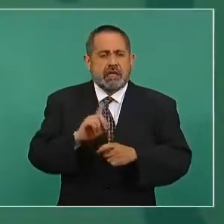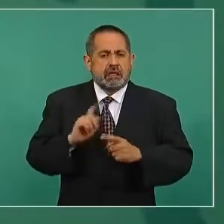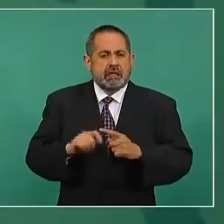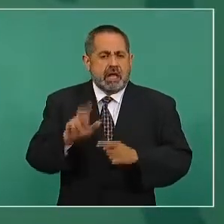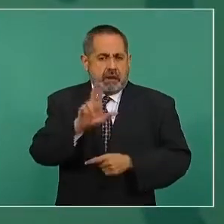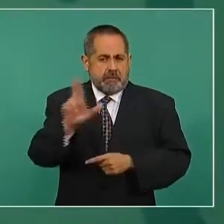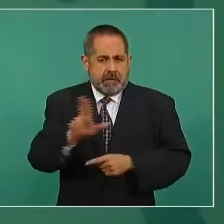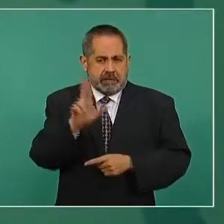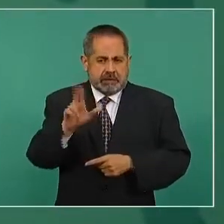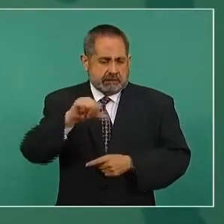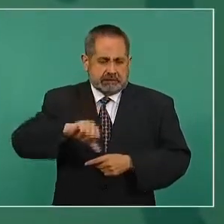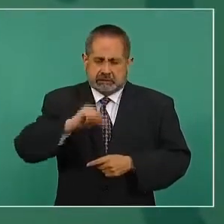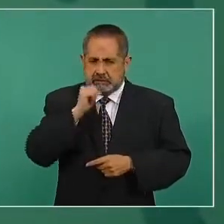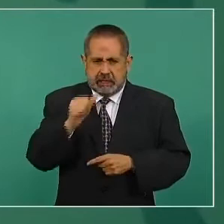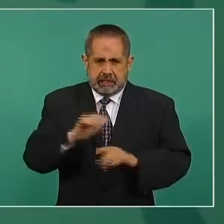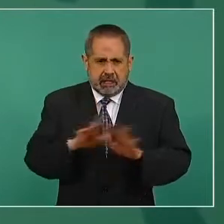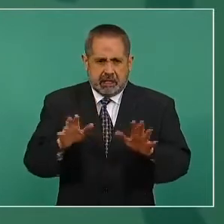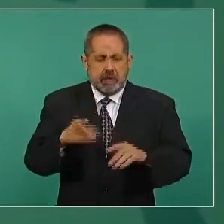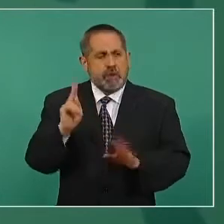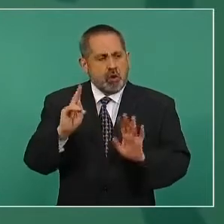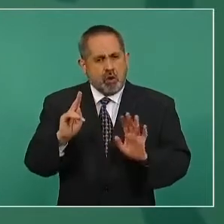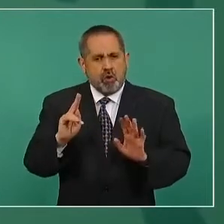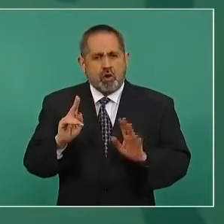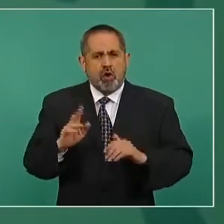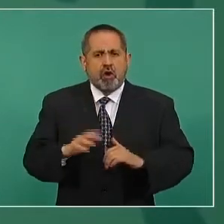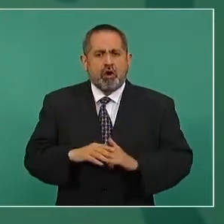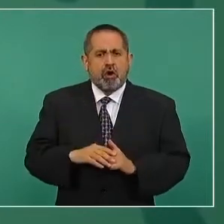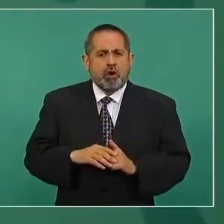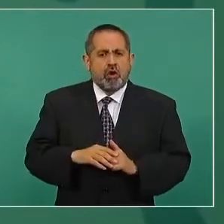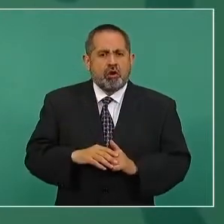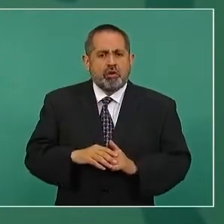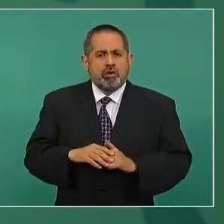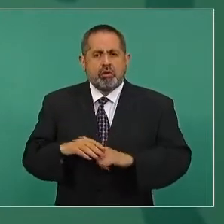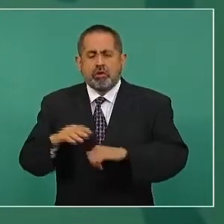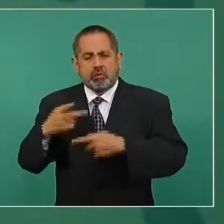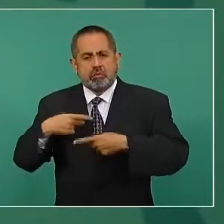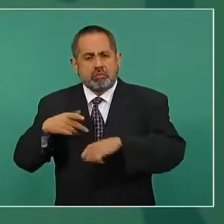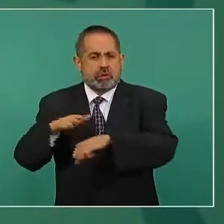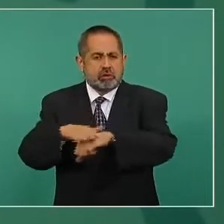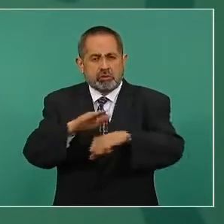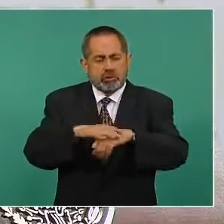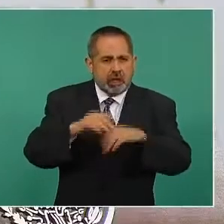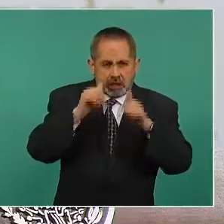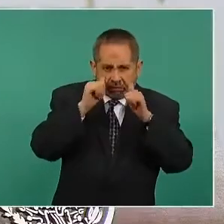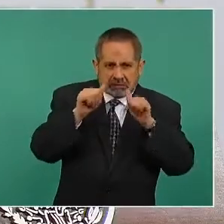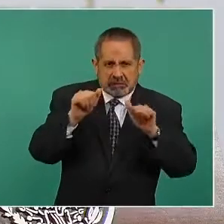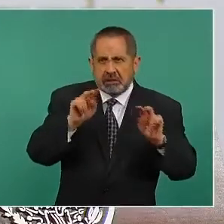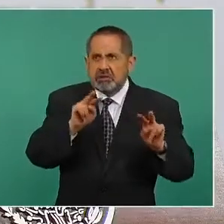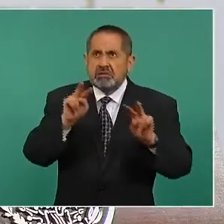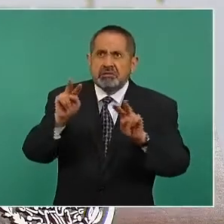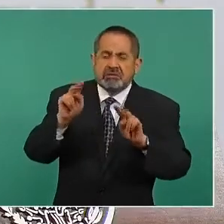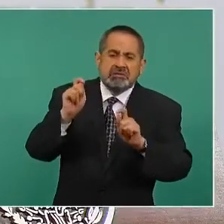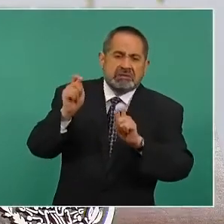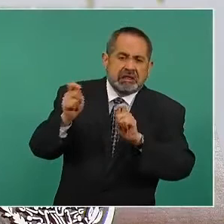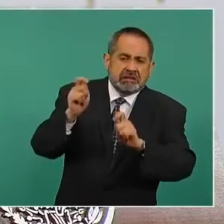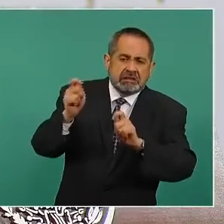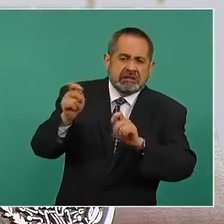conferencia el martes aquí, pero invito a la gente a que esté pendiente